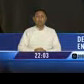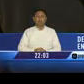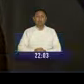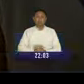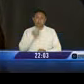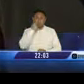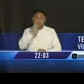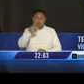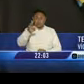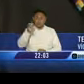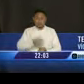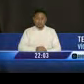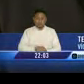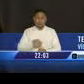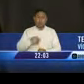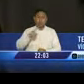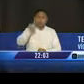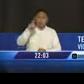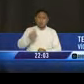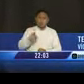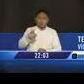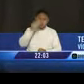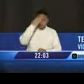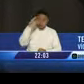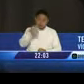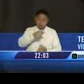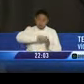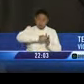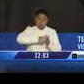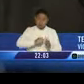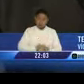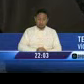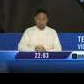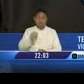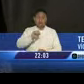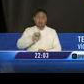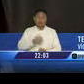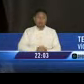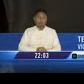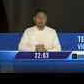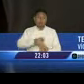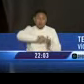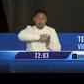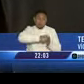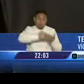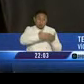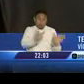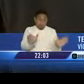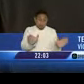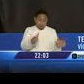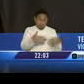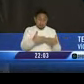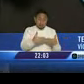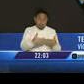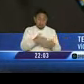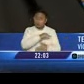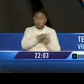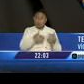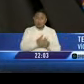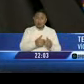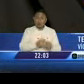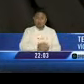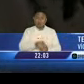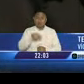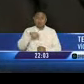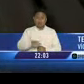¿Ustedes presumen que esta persona que se entró tenía las llaves de la casa? Sí, es que abrieron y volvieron a cerrar todas las puertas. Las de arriba, en el